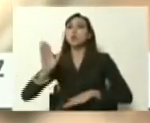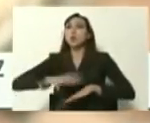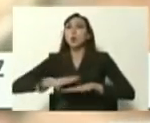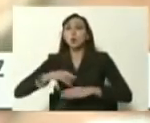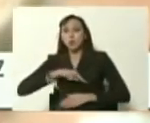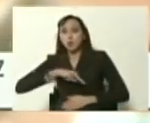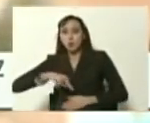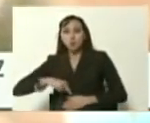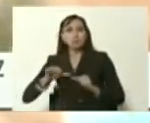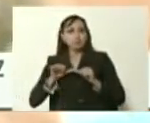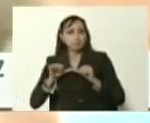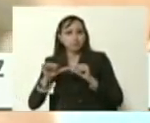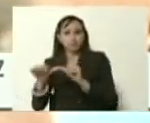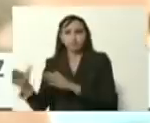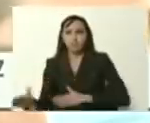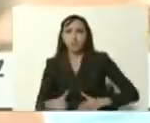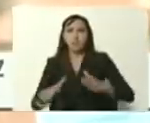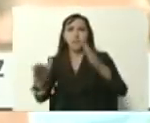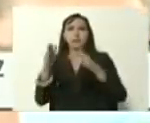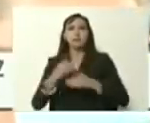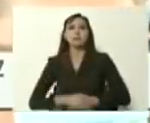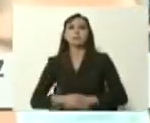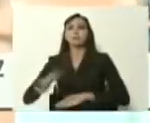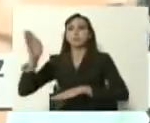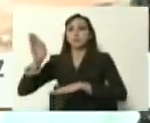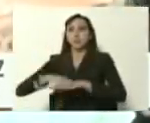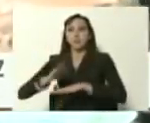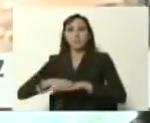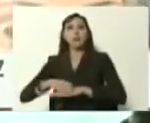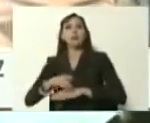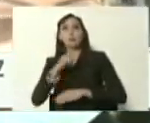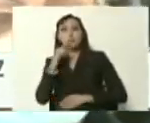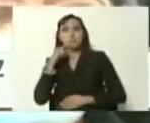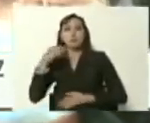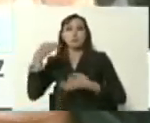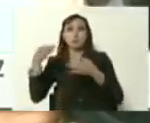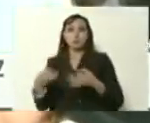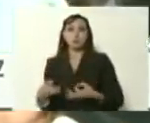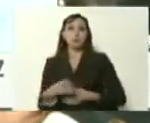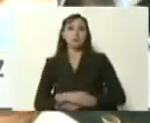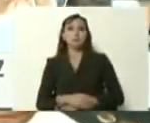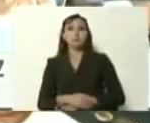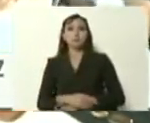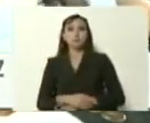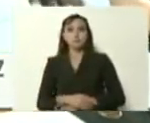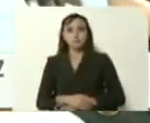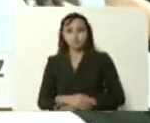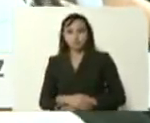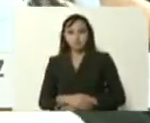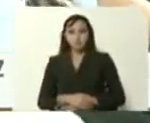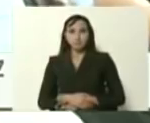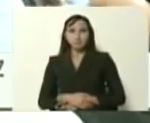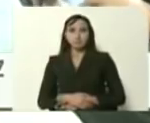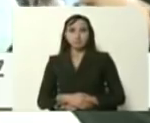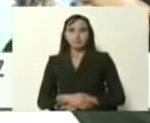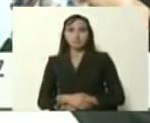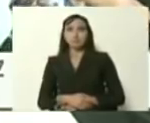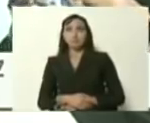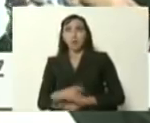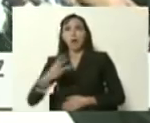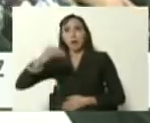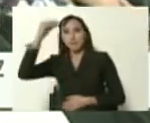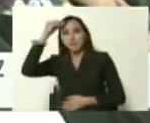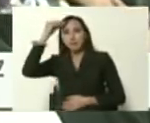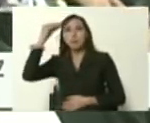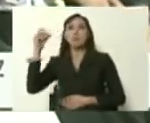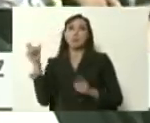salirle al paso a las cosas y llamar a cada cosa con su nombre, a lo que es sí, lo que es no, no. Eso lo aprendemos de la palabra